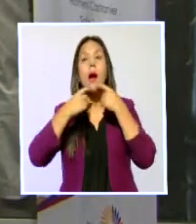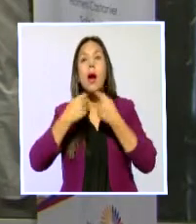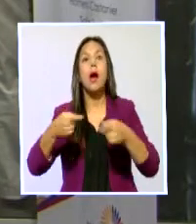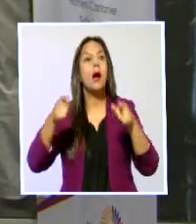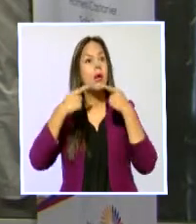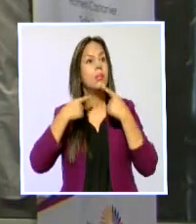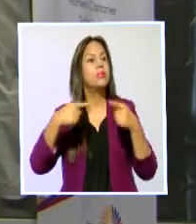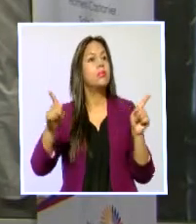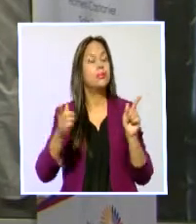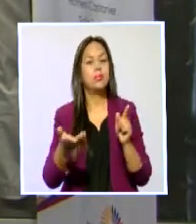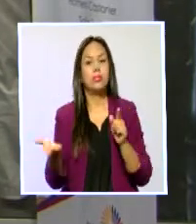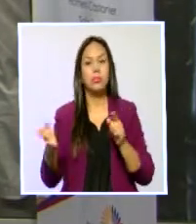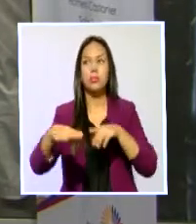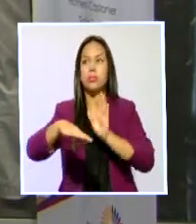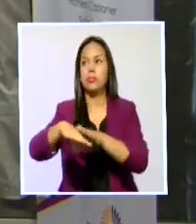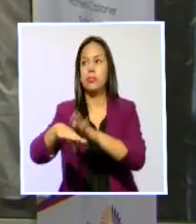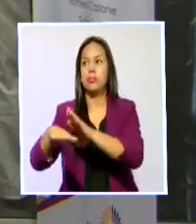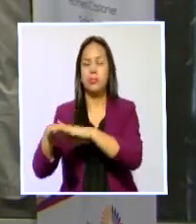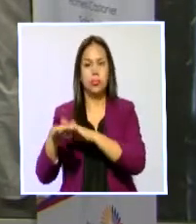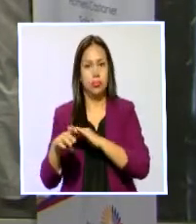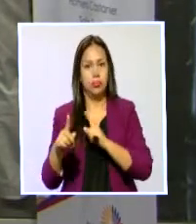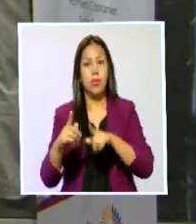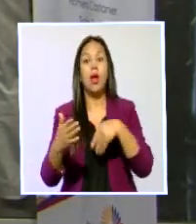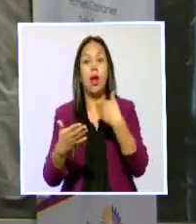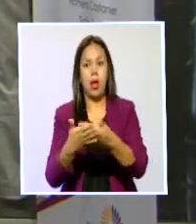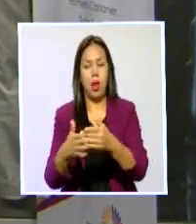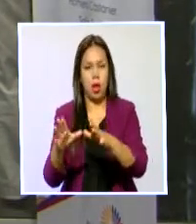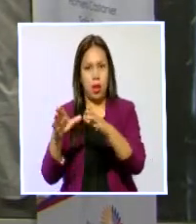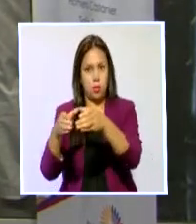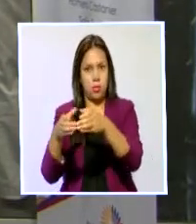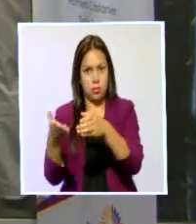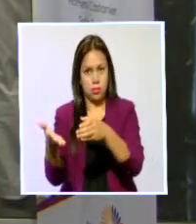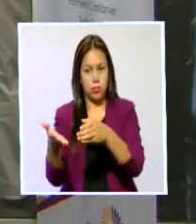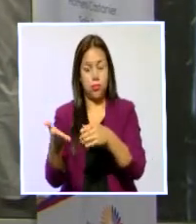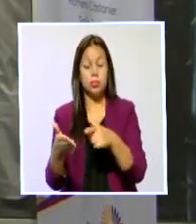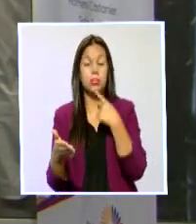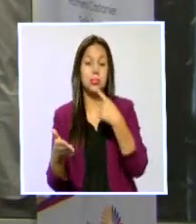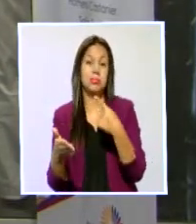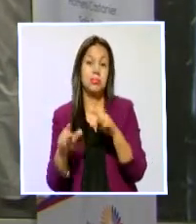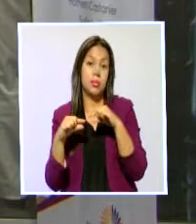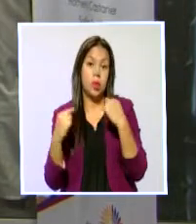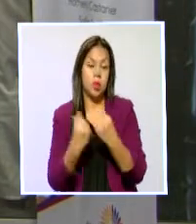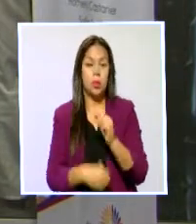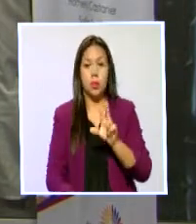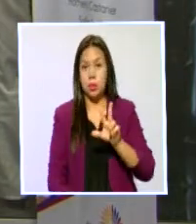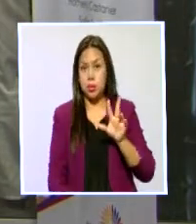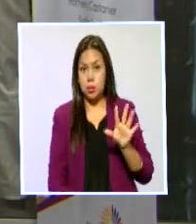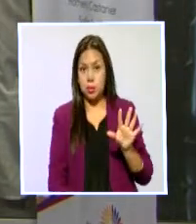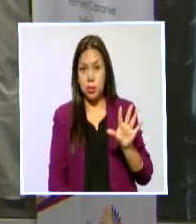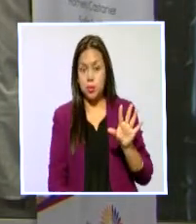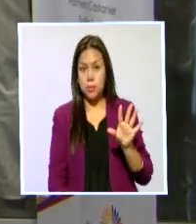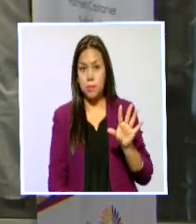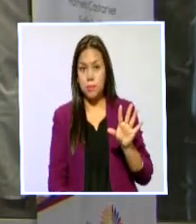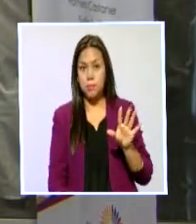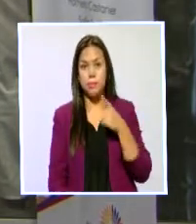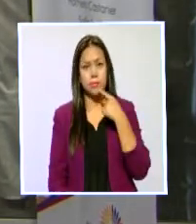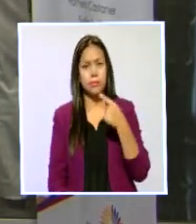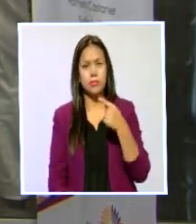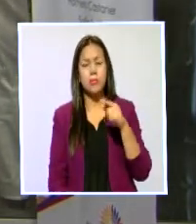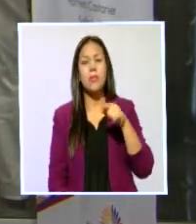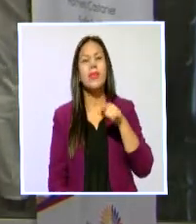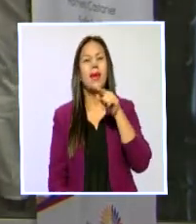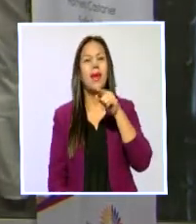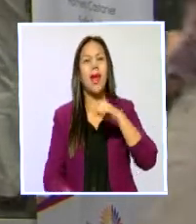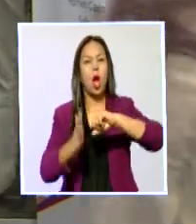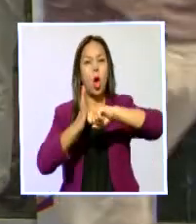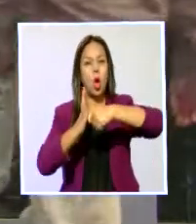o por lo que ha sido llamado Celi hasta la Comisión de Fiscalización, y es que según el movimiento Alianza País, la Contraloría